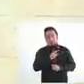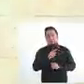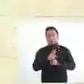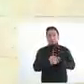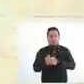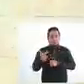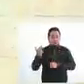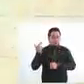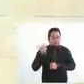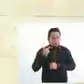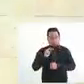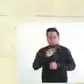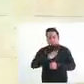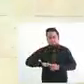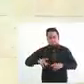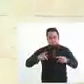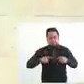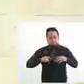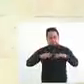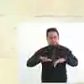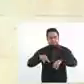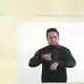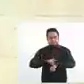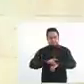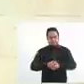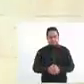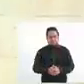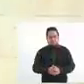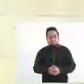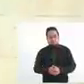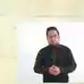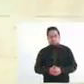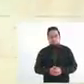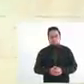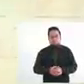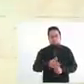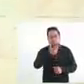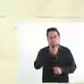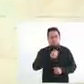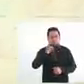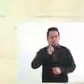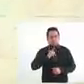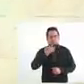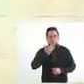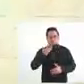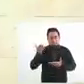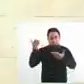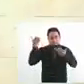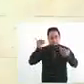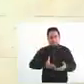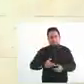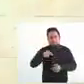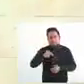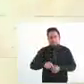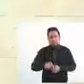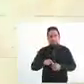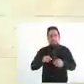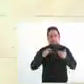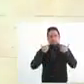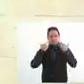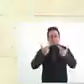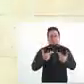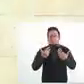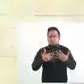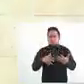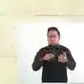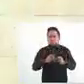comunicación y público que nos acompaña. Sean todos y todas bienvenidas a esta sesión solemne